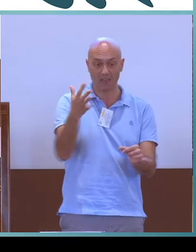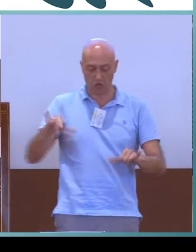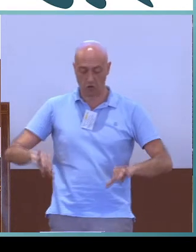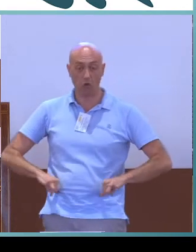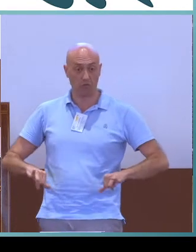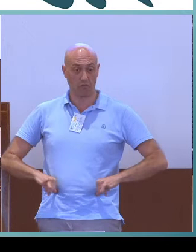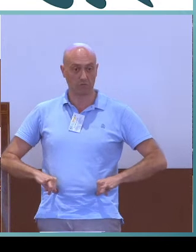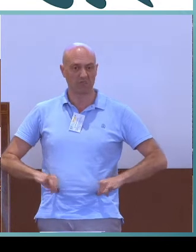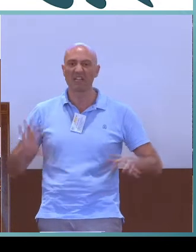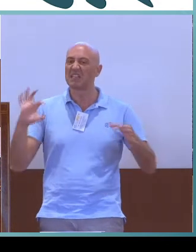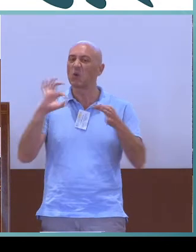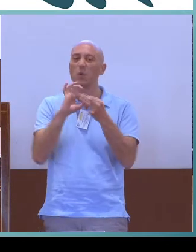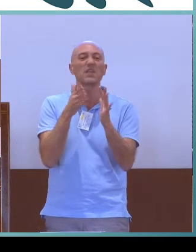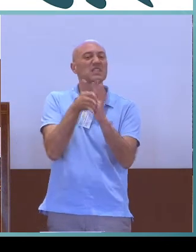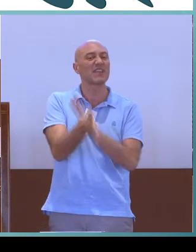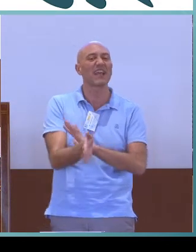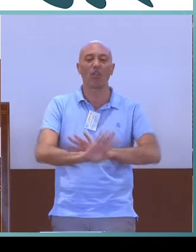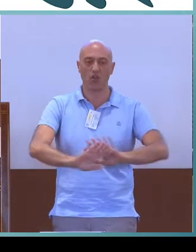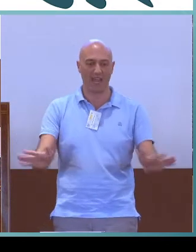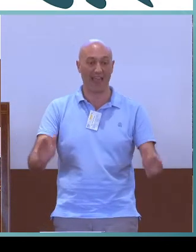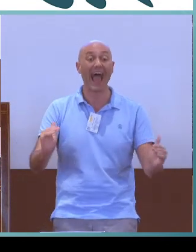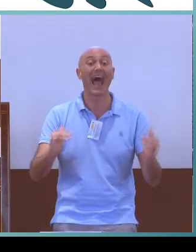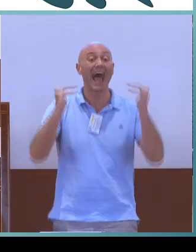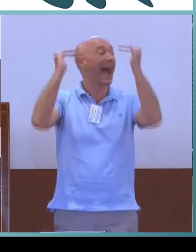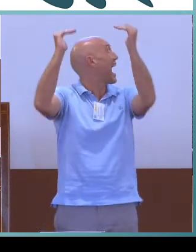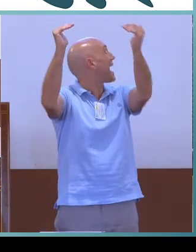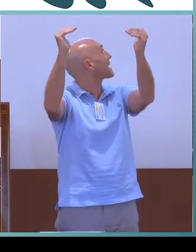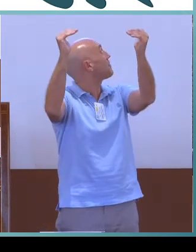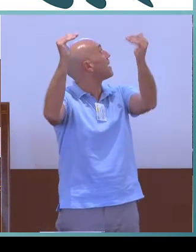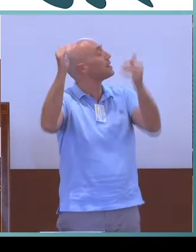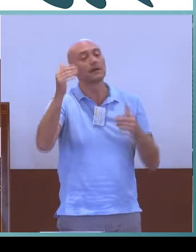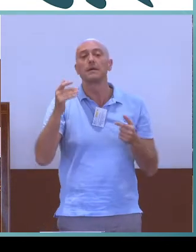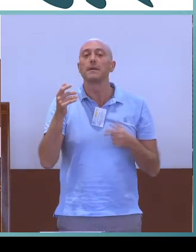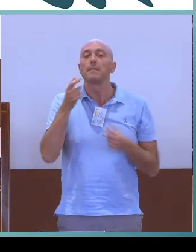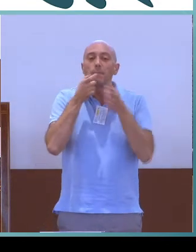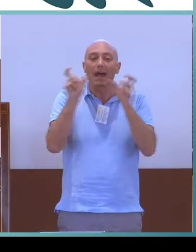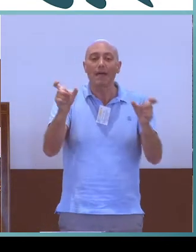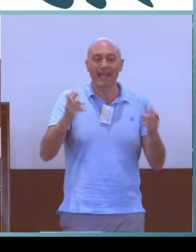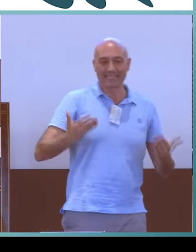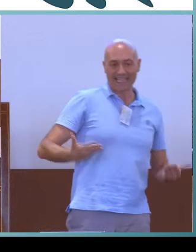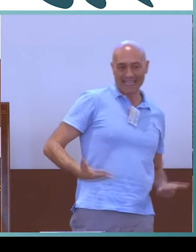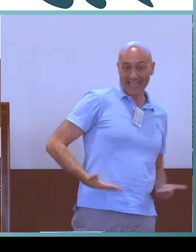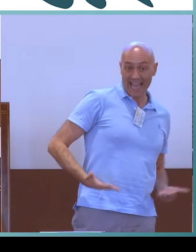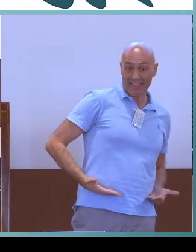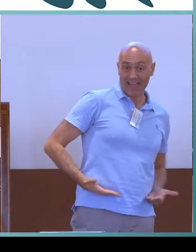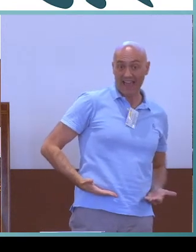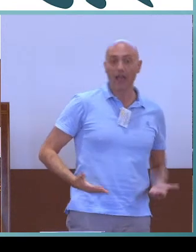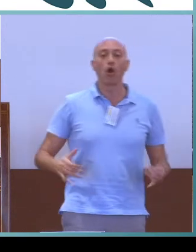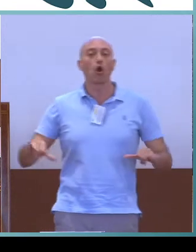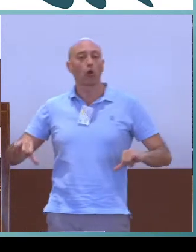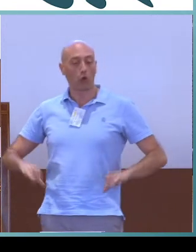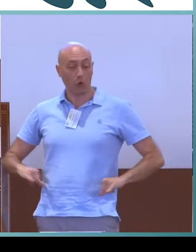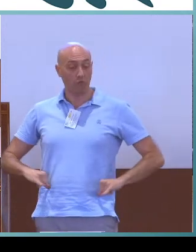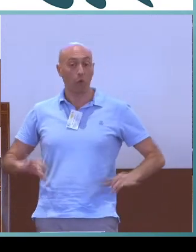cuando, por ejemplo, criada y golfo, los participantes tenían que decidir si había relación de significado. Los bilingües